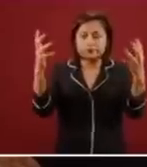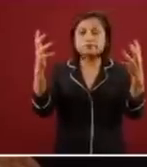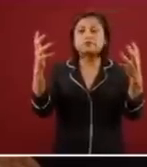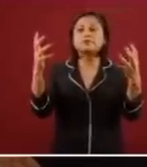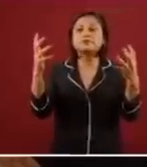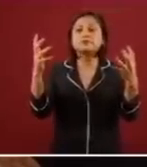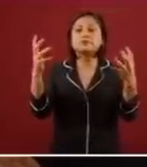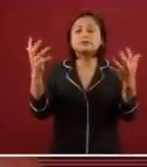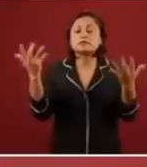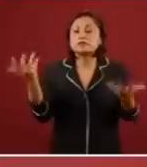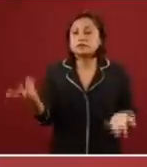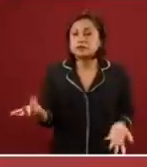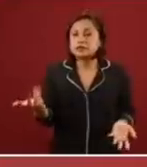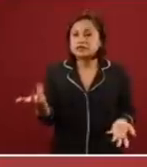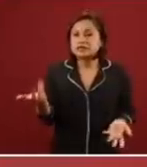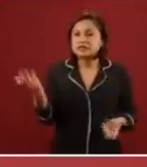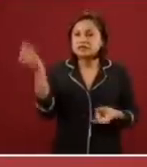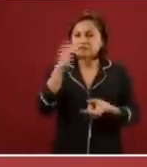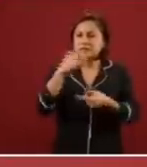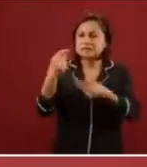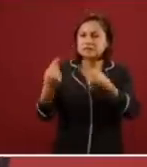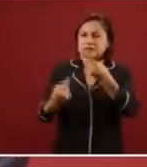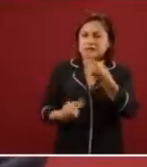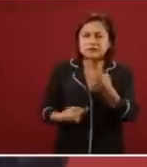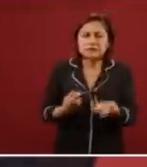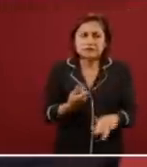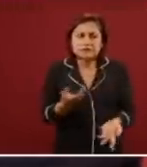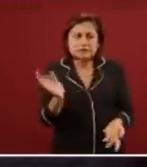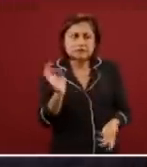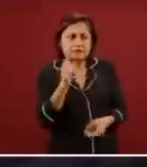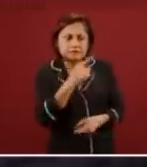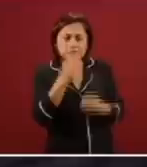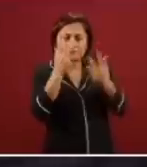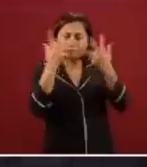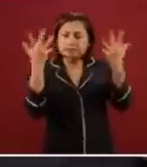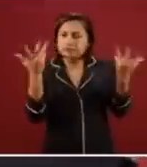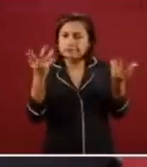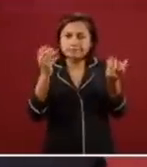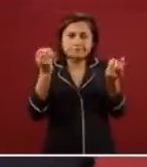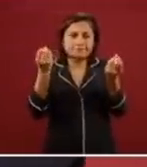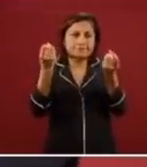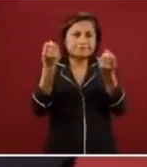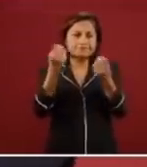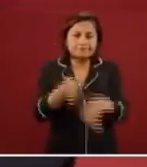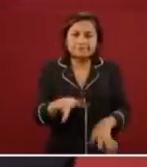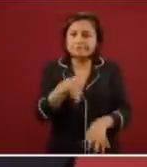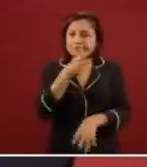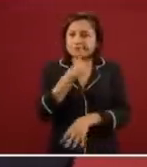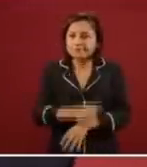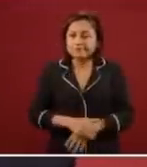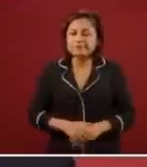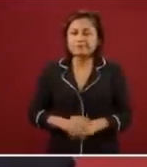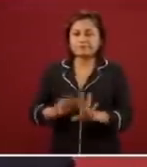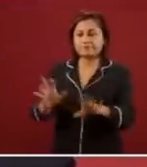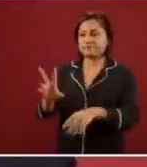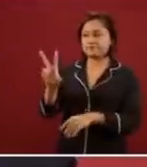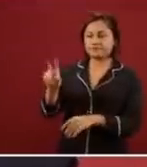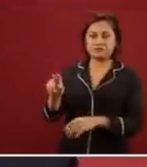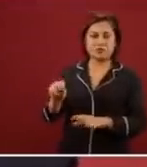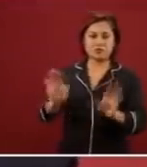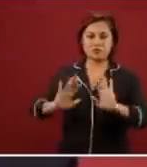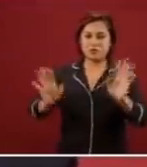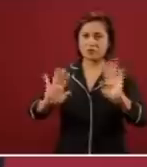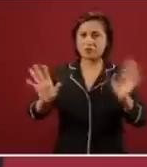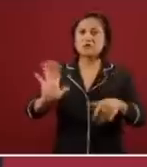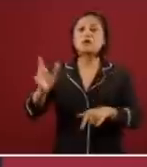la defraudación permanente? No. Yo creo que estamos actuando bien, la